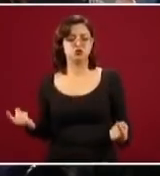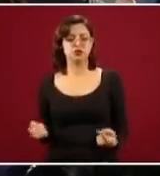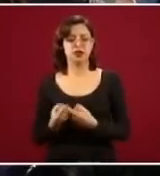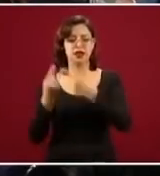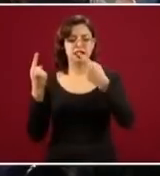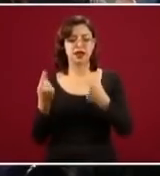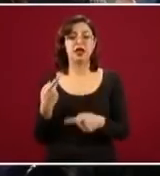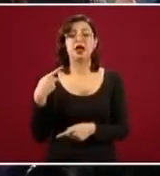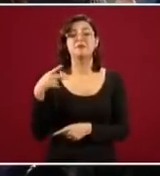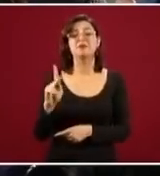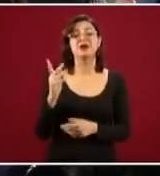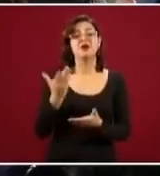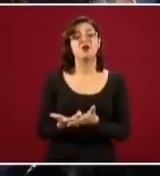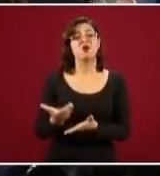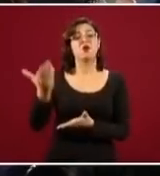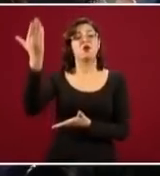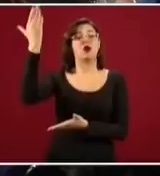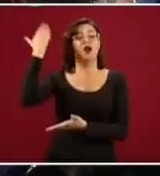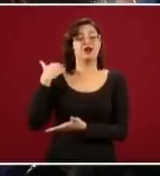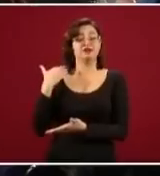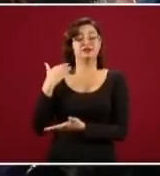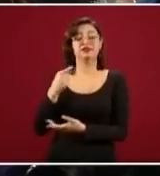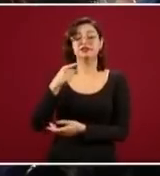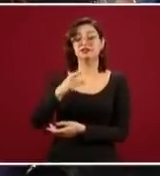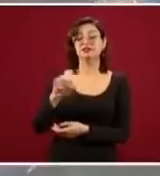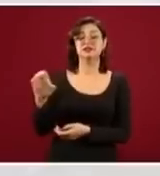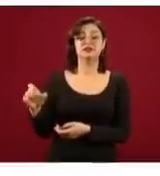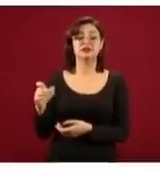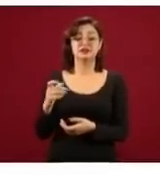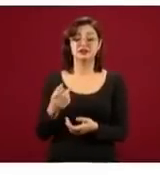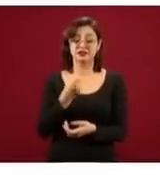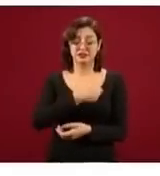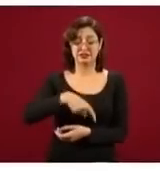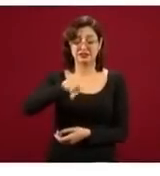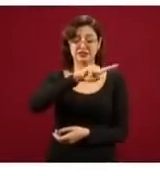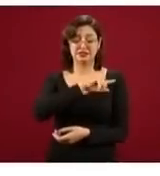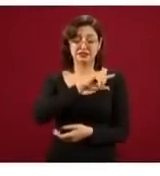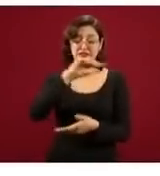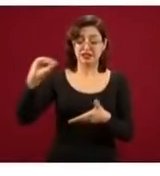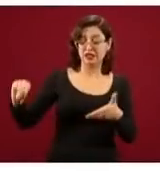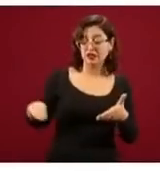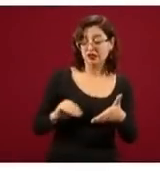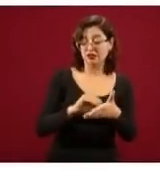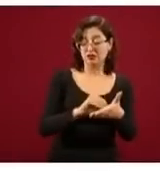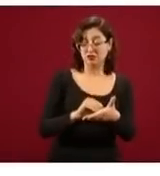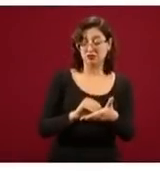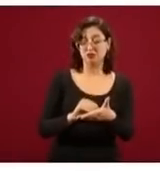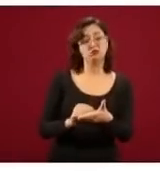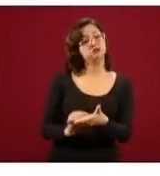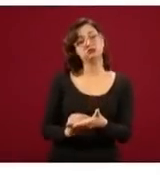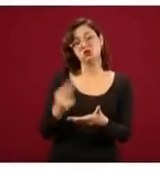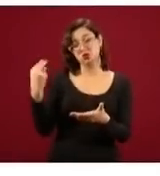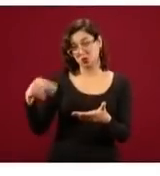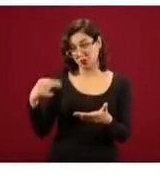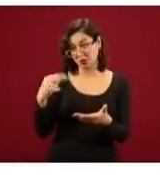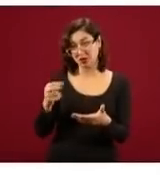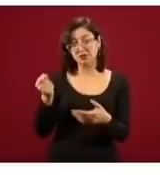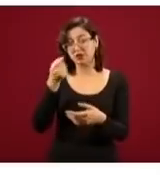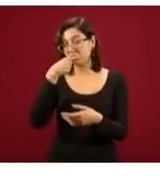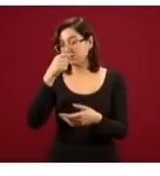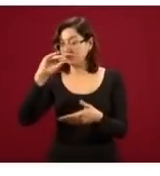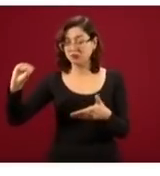estaba integrado en el catálogo de insumos para la salud, que hoy es el Compendio Nacional. En